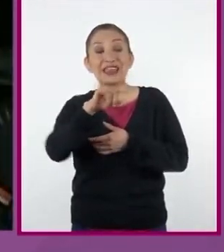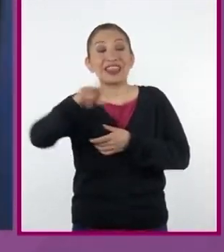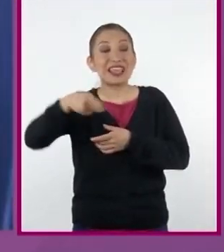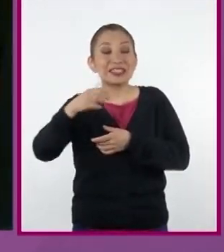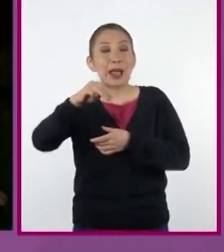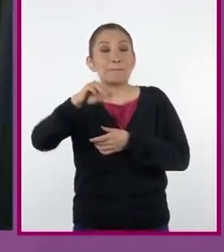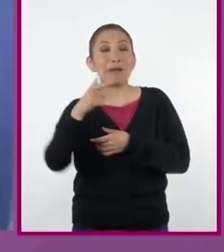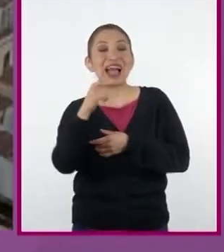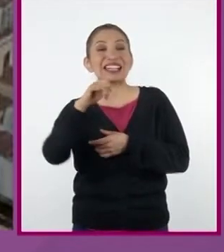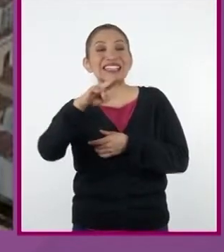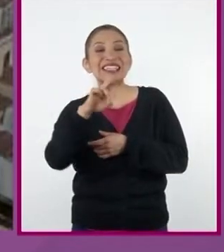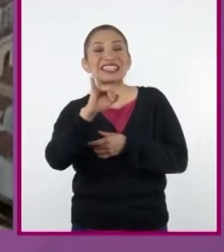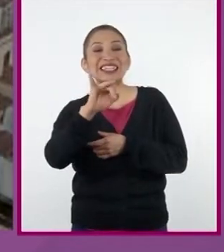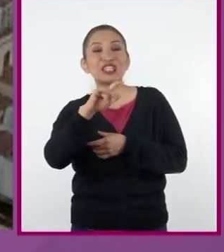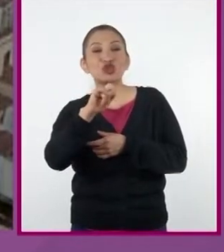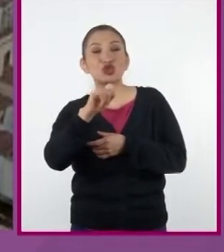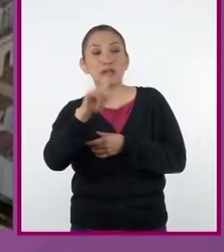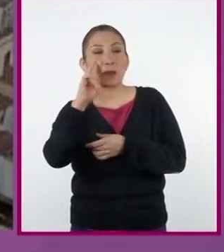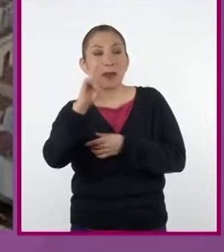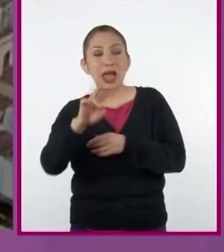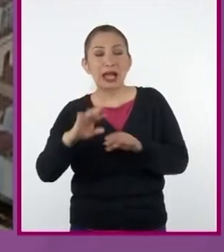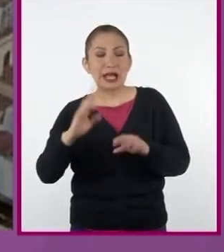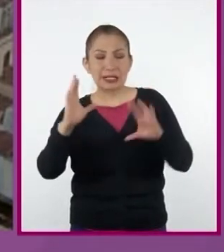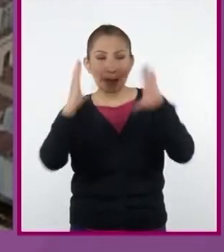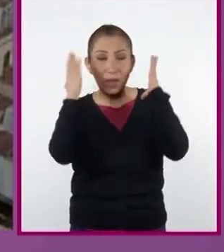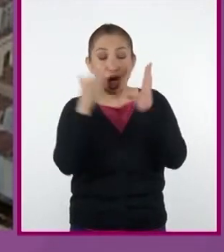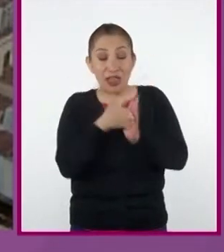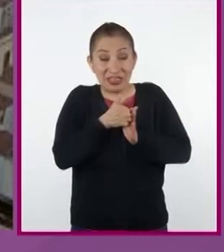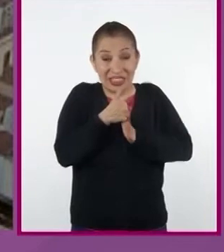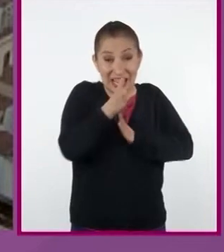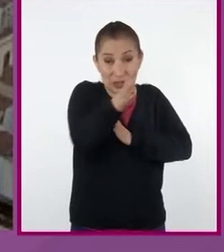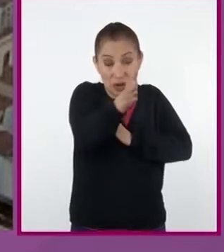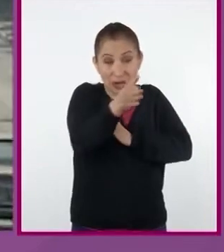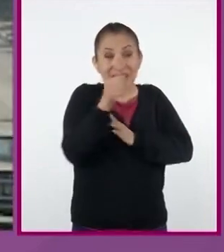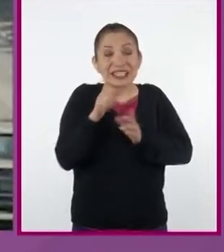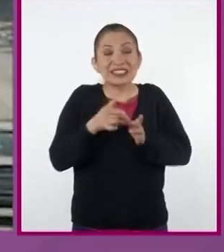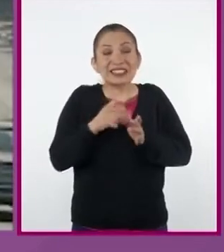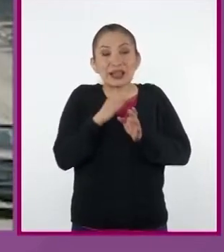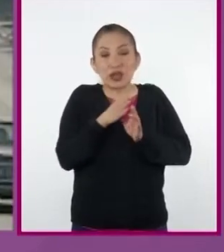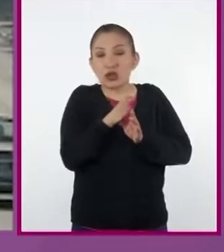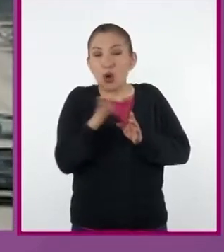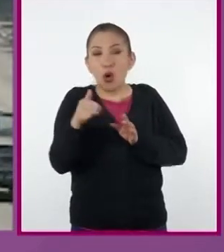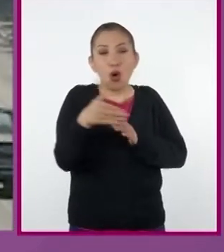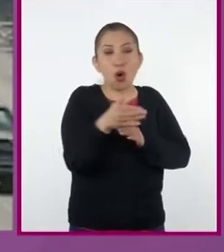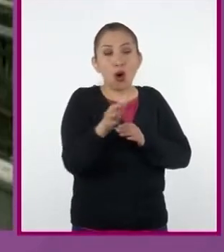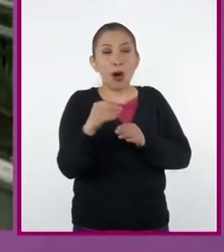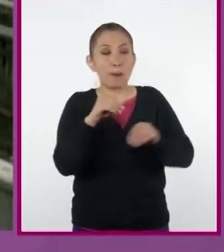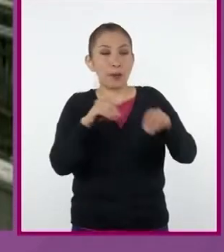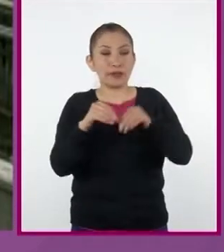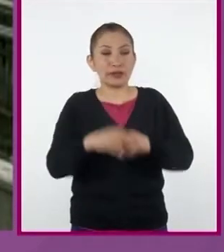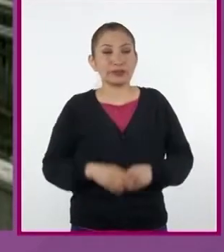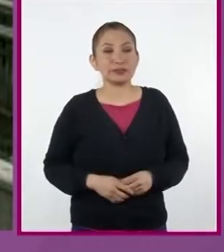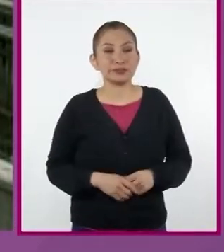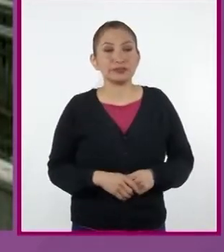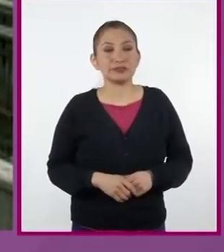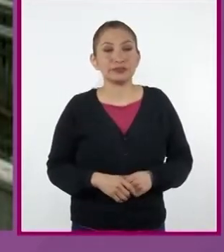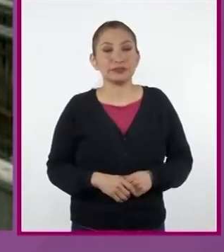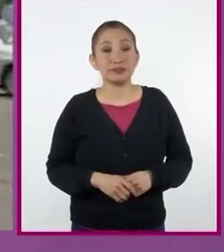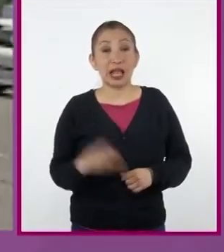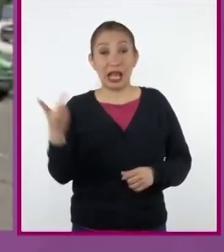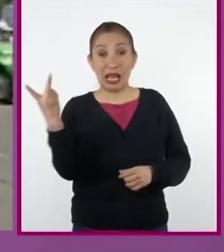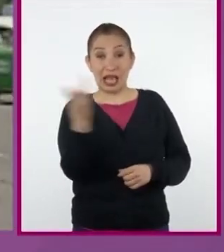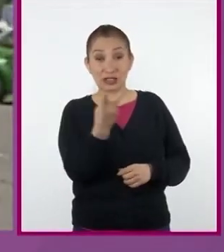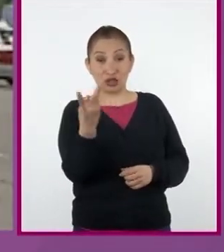que proporciona a la vez la rapidez, la dirección y el sentido de un movimiento.